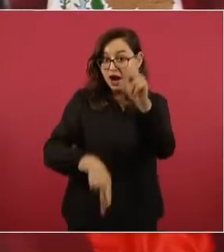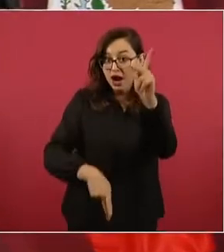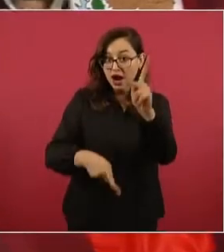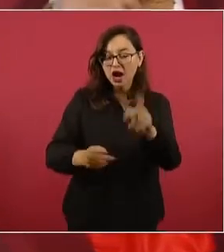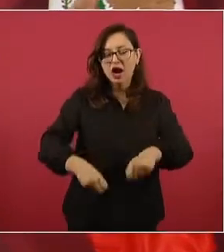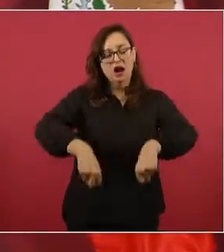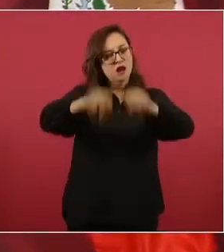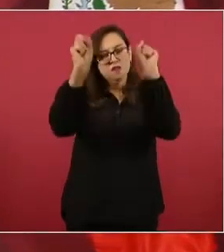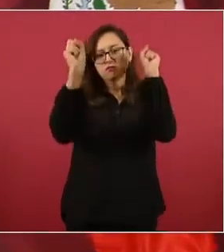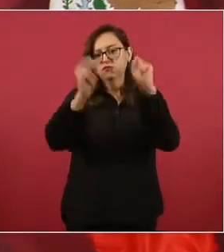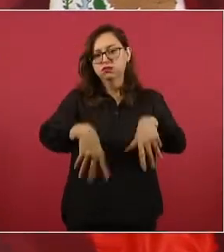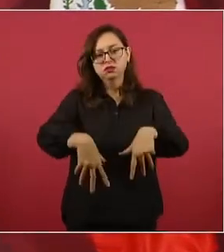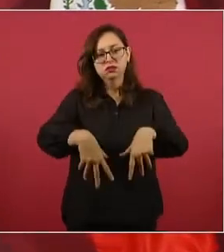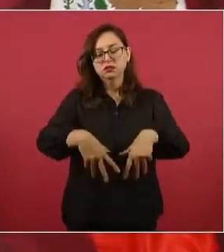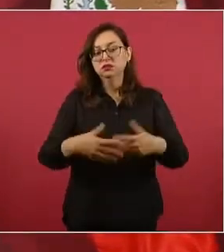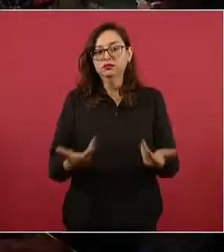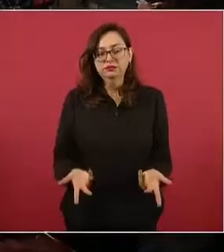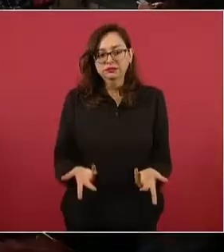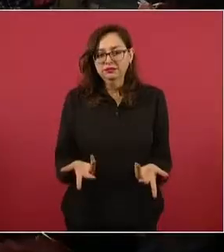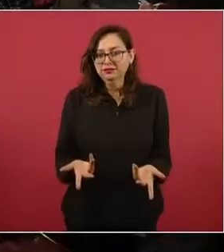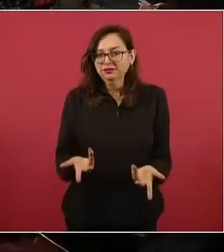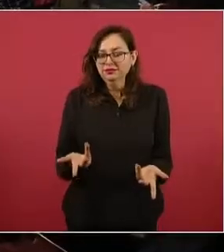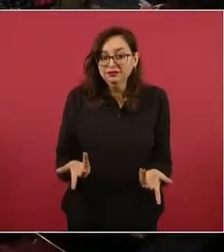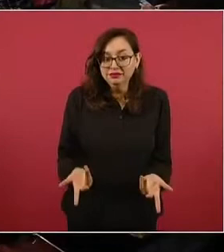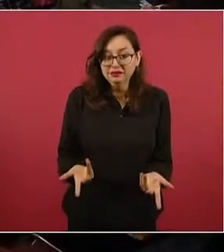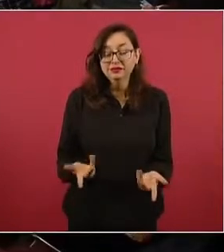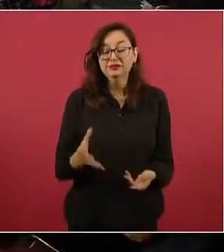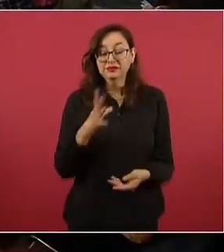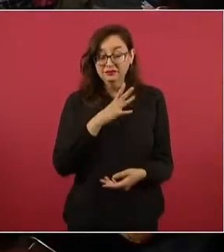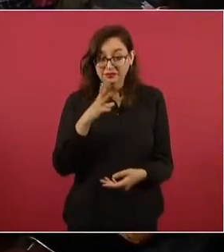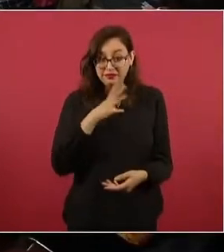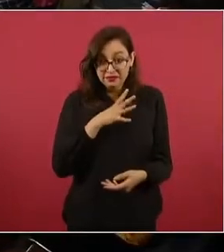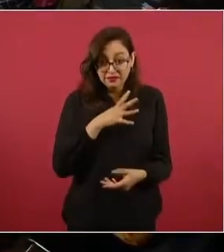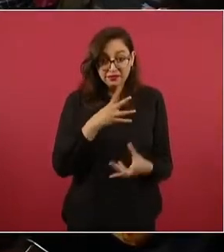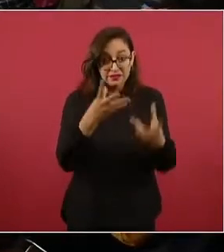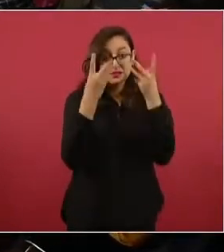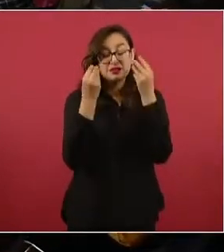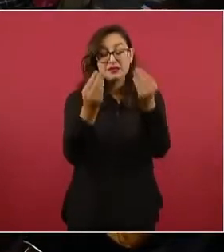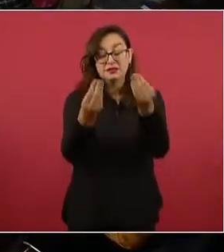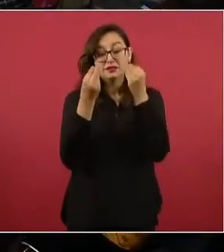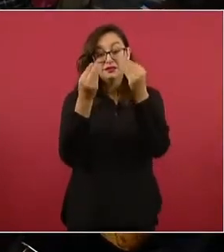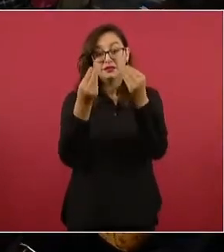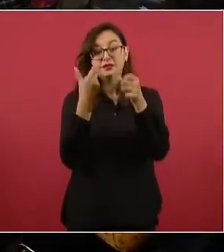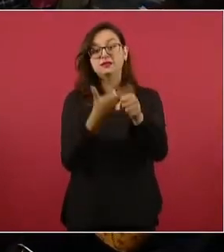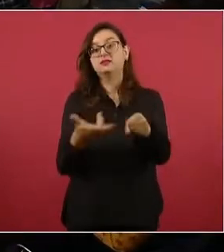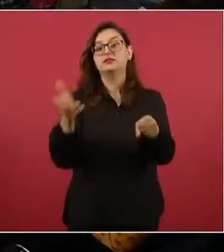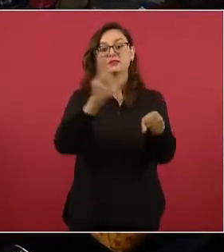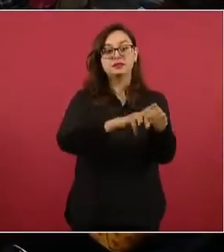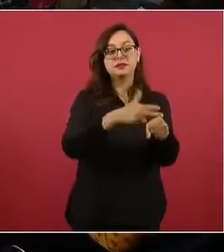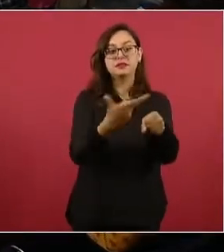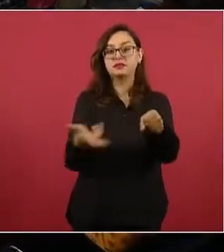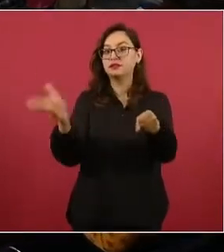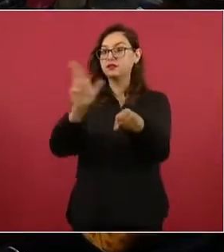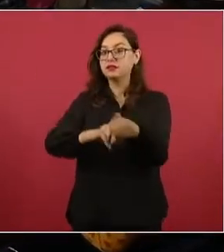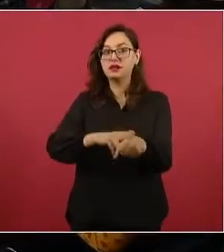quedaban tirados. Estamos hablando de cientos de hospitales